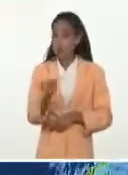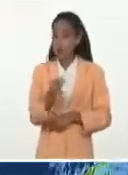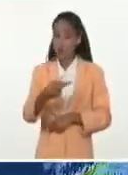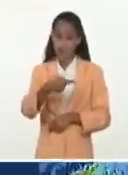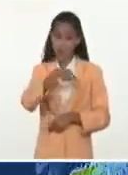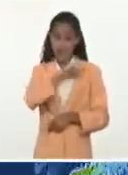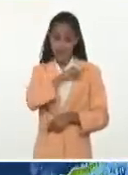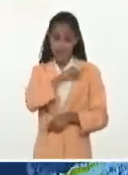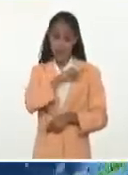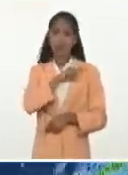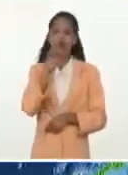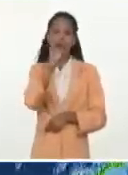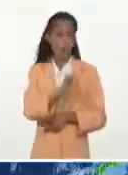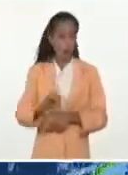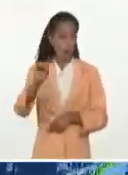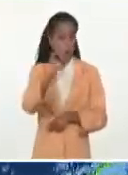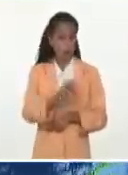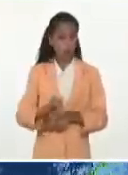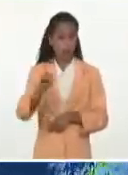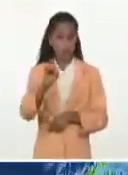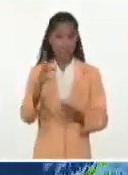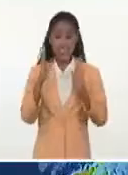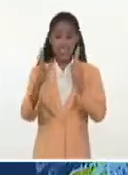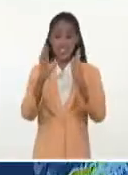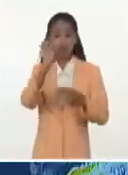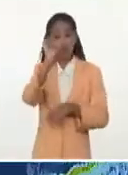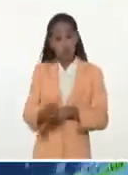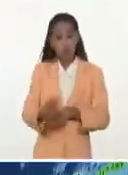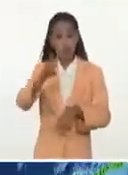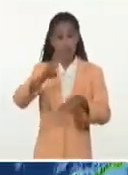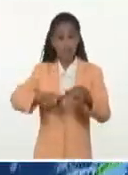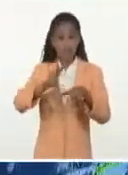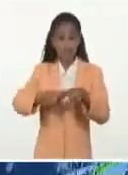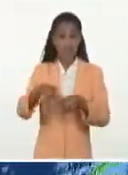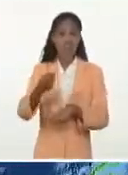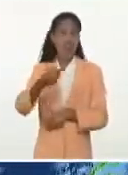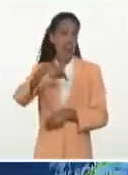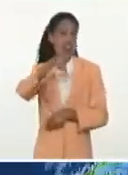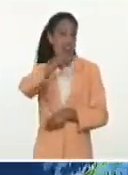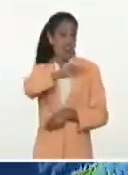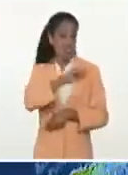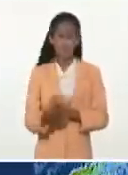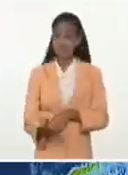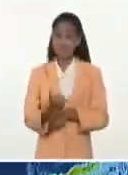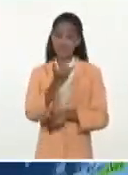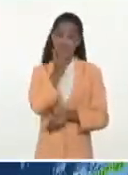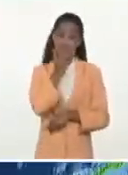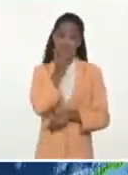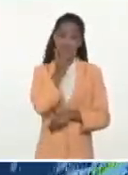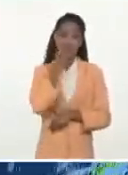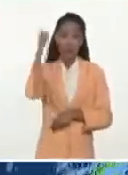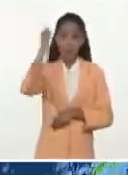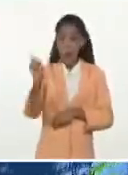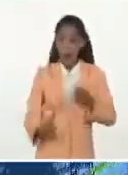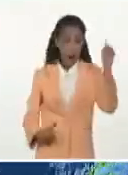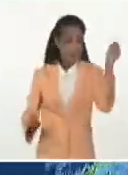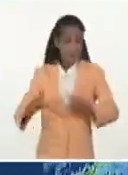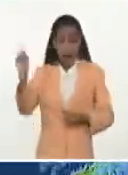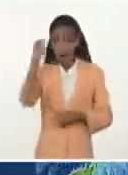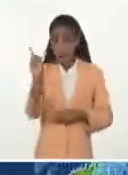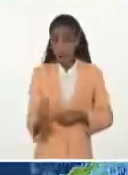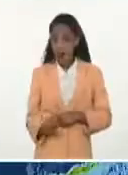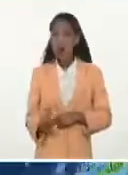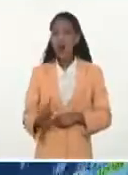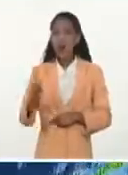del territorio nacional el centro sur de la habana ayer fue afectado por tormentas locales severa con caída de granizos